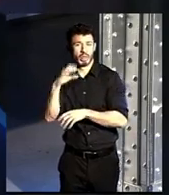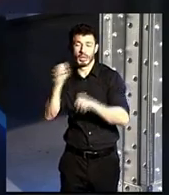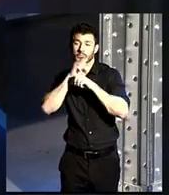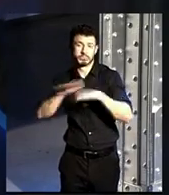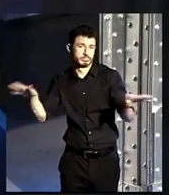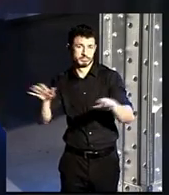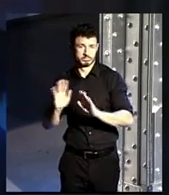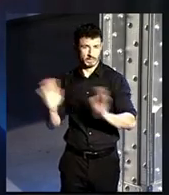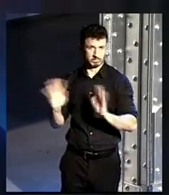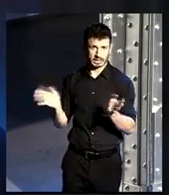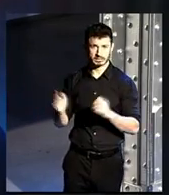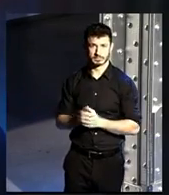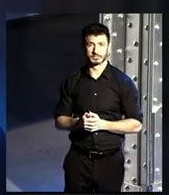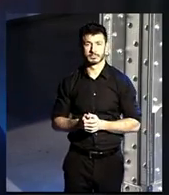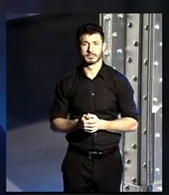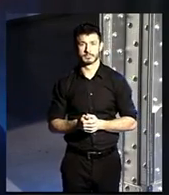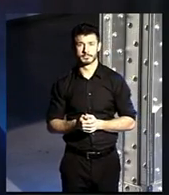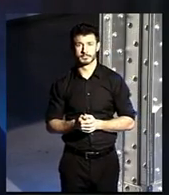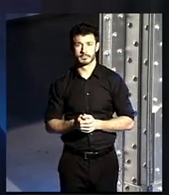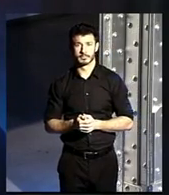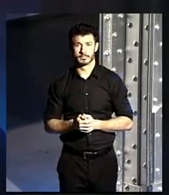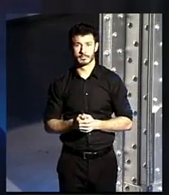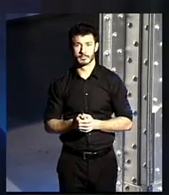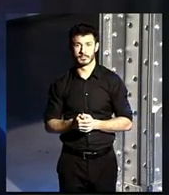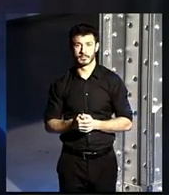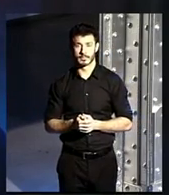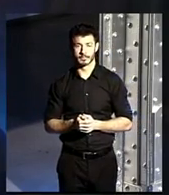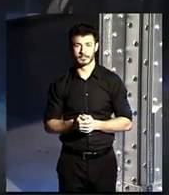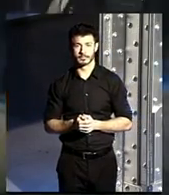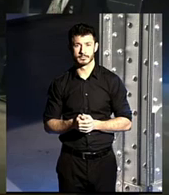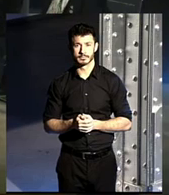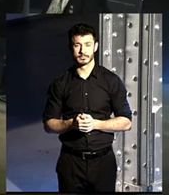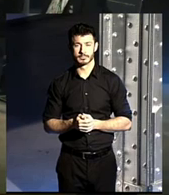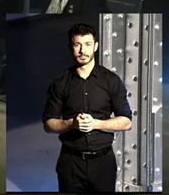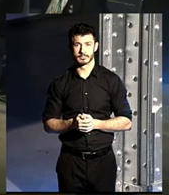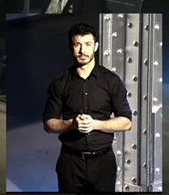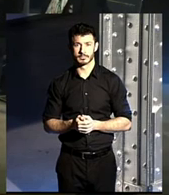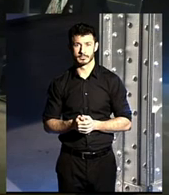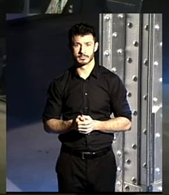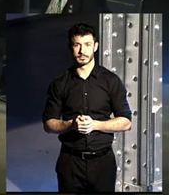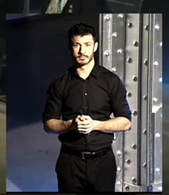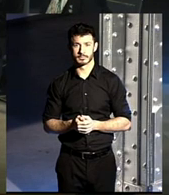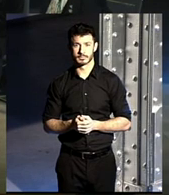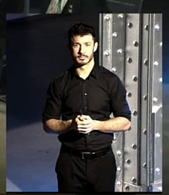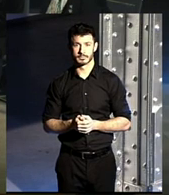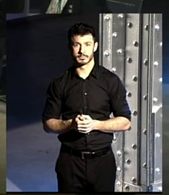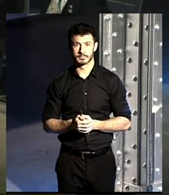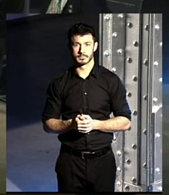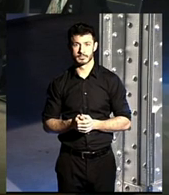tiempo. Claro. Yes, H.G. Wells did say later on that he used